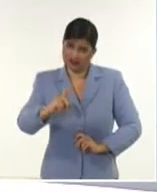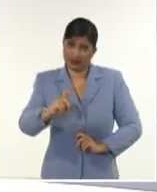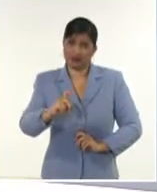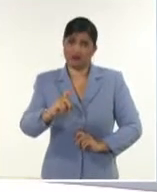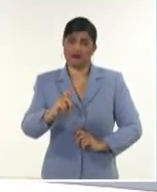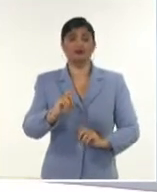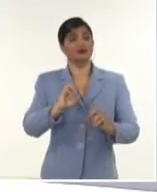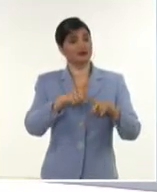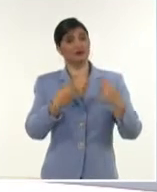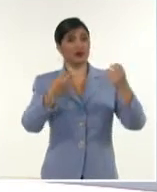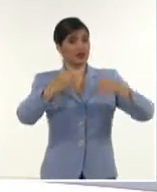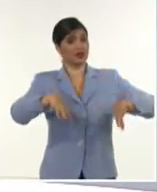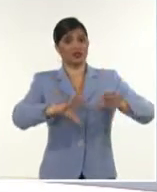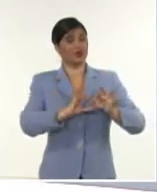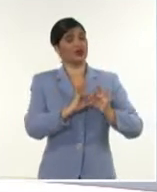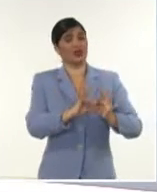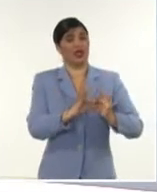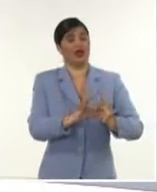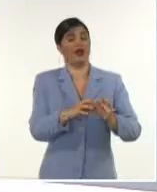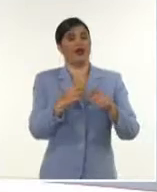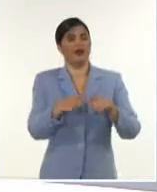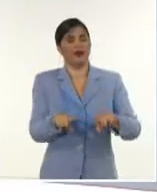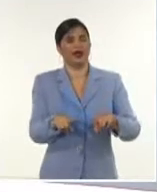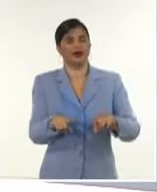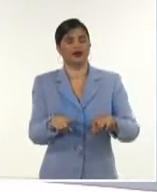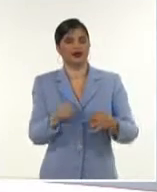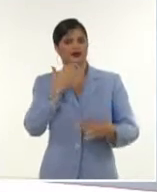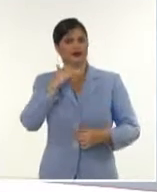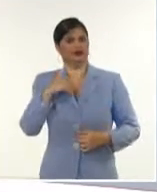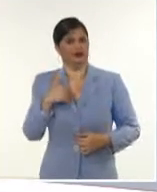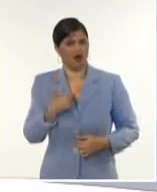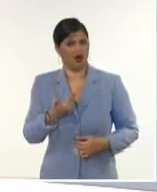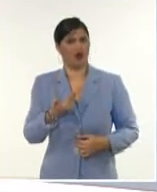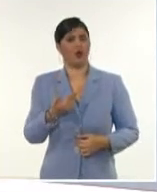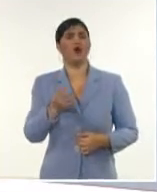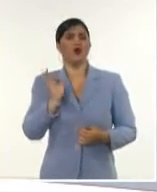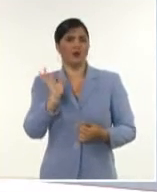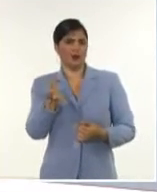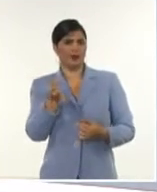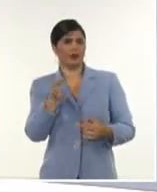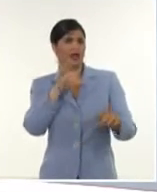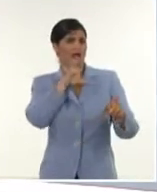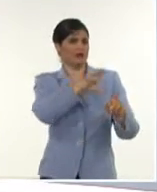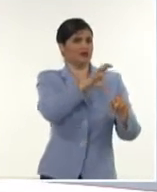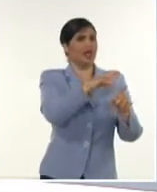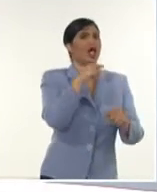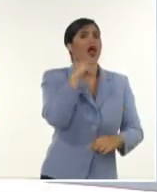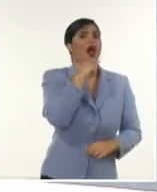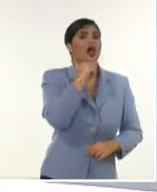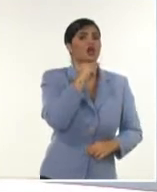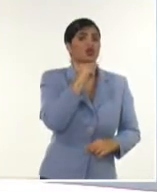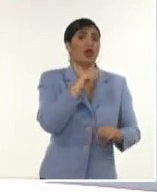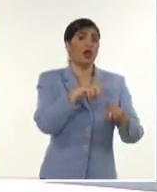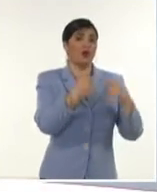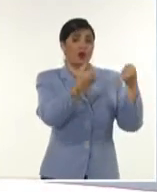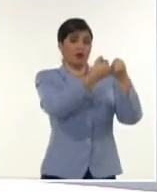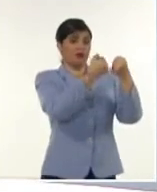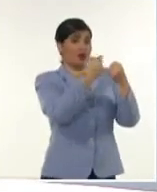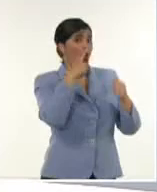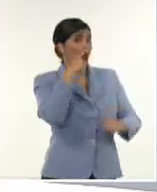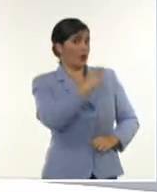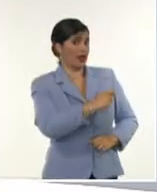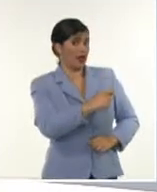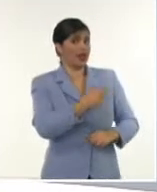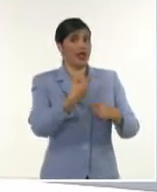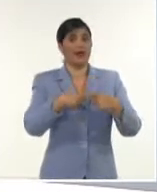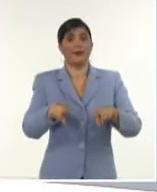idénticos, pero es inevitable pensar en cómo se le ha tratado a Rusia por emprender una guerra en Ucrania y los paños tibios con Israel, que por muy de